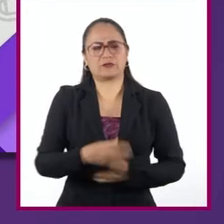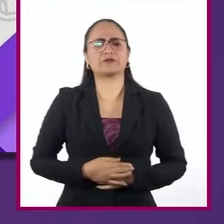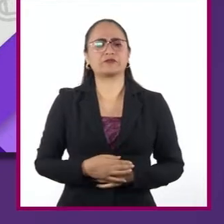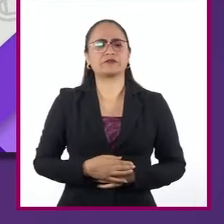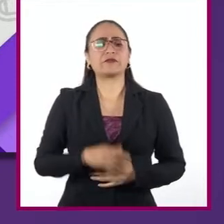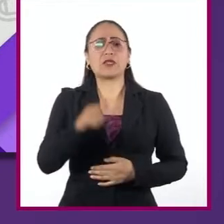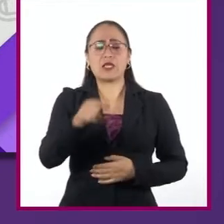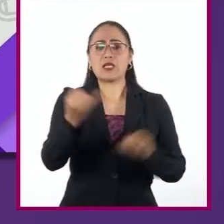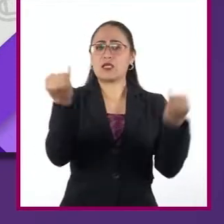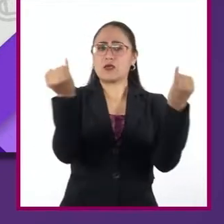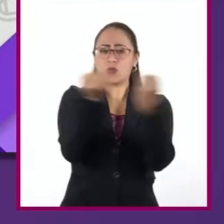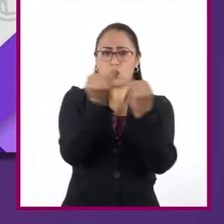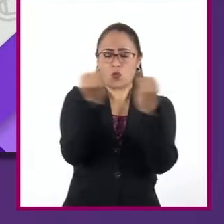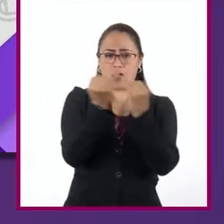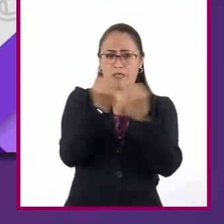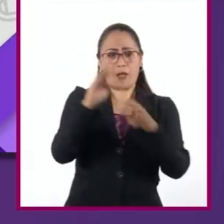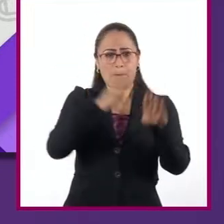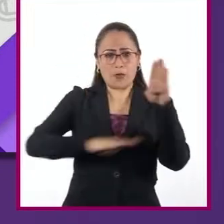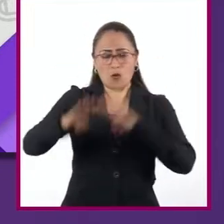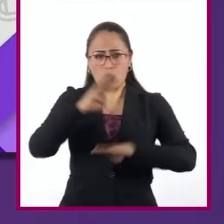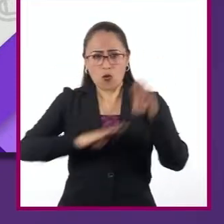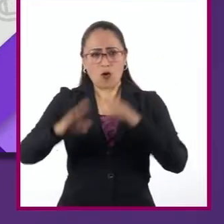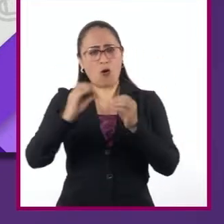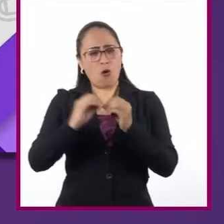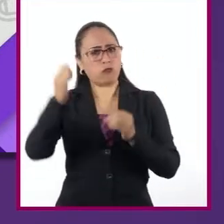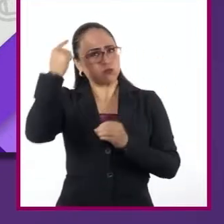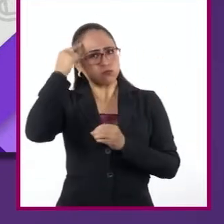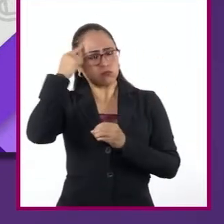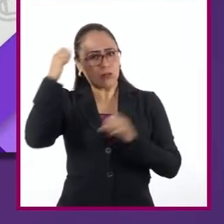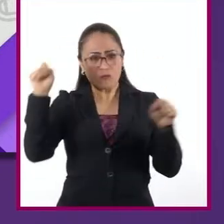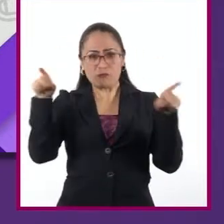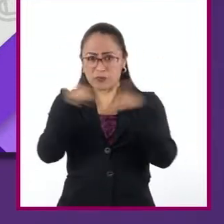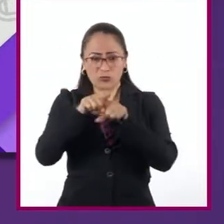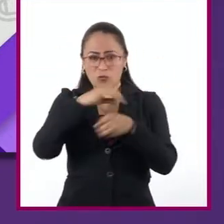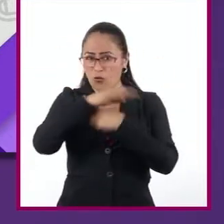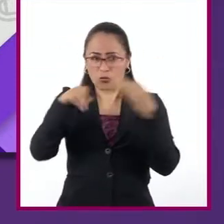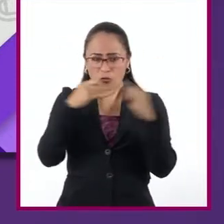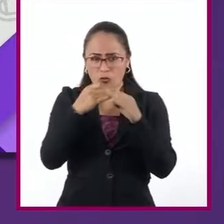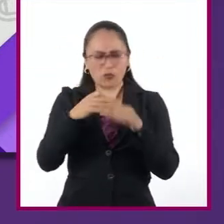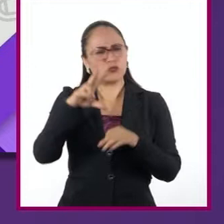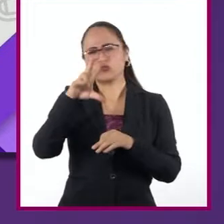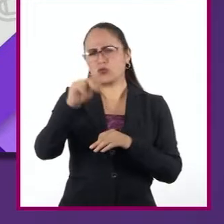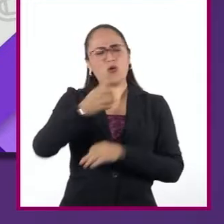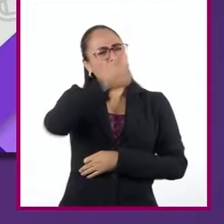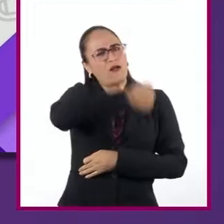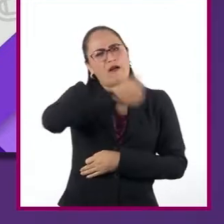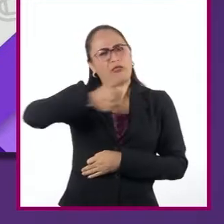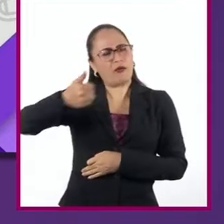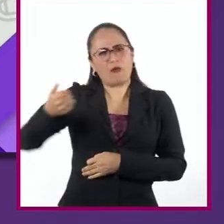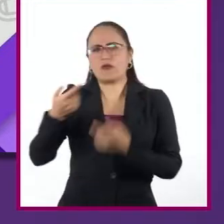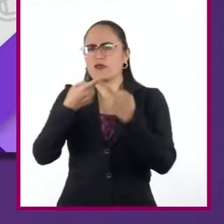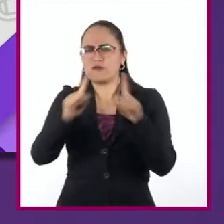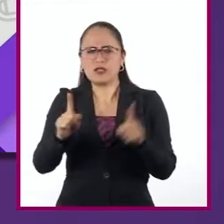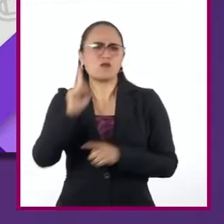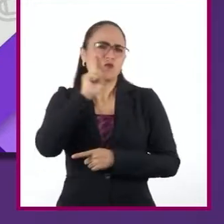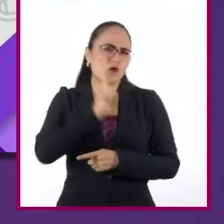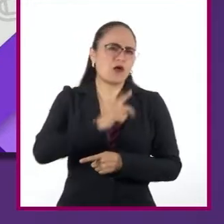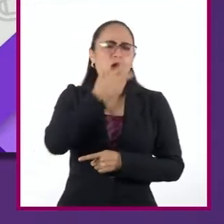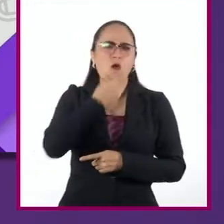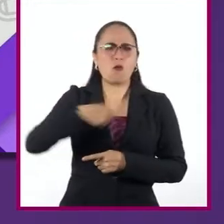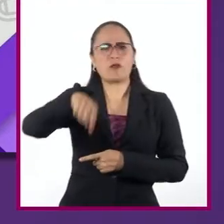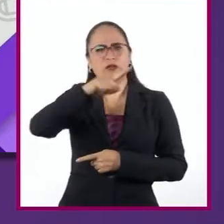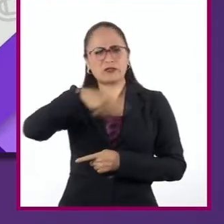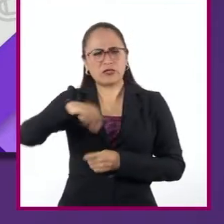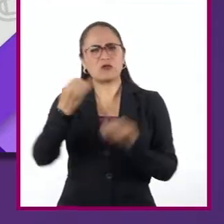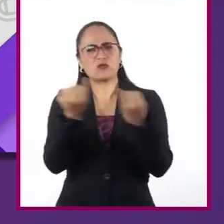se expresa en términos biológicos o psicológicos, pues estas cualidades son distintas entre mujeres y hombres, así como